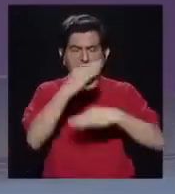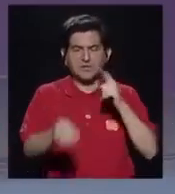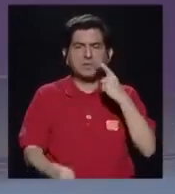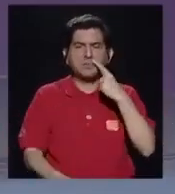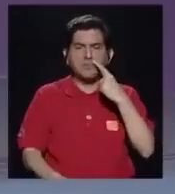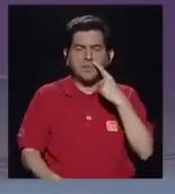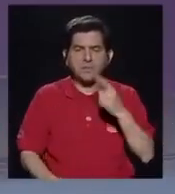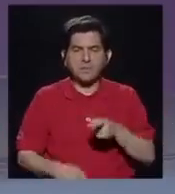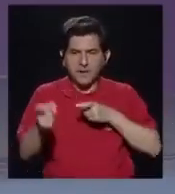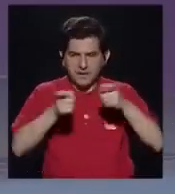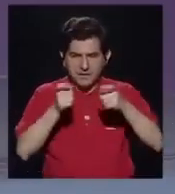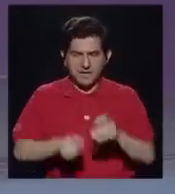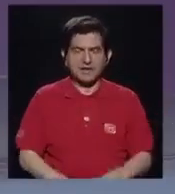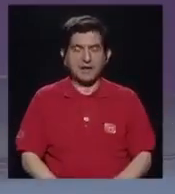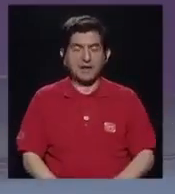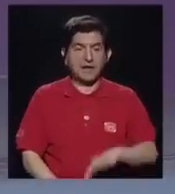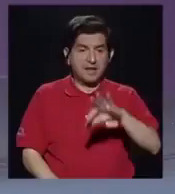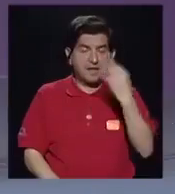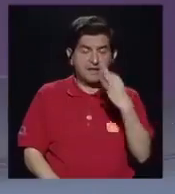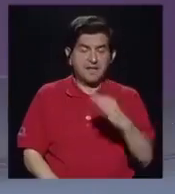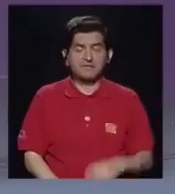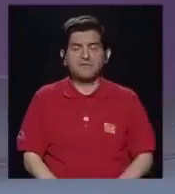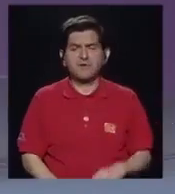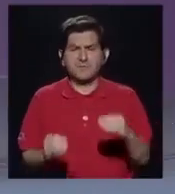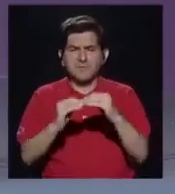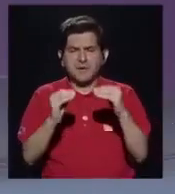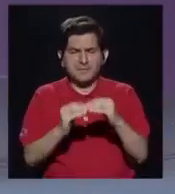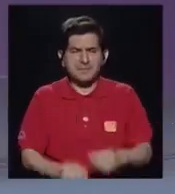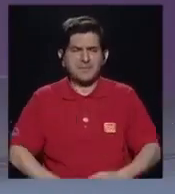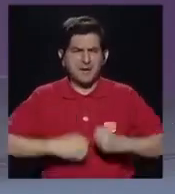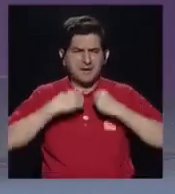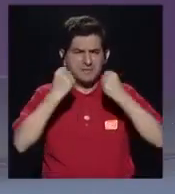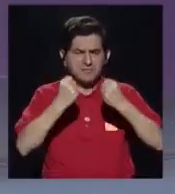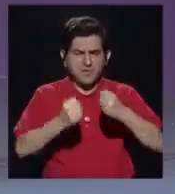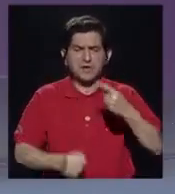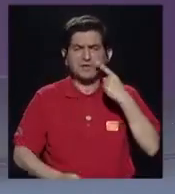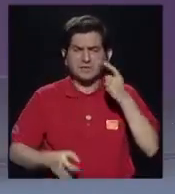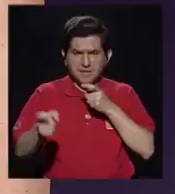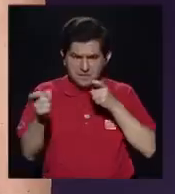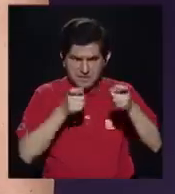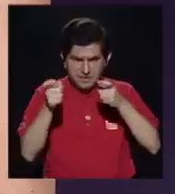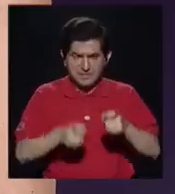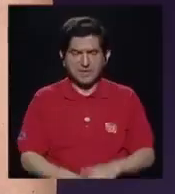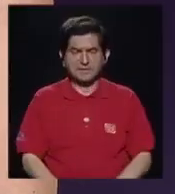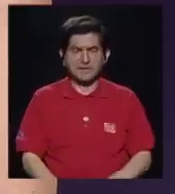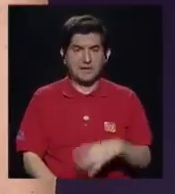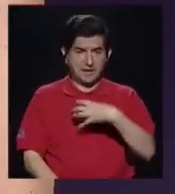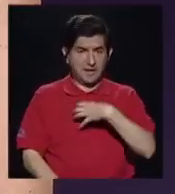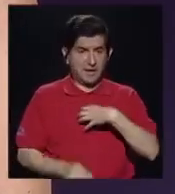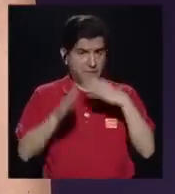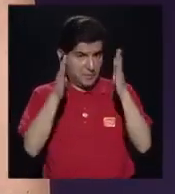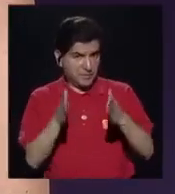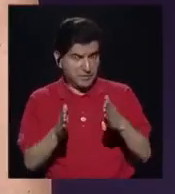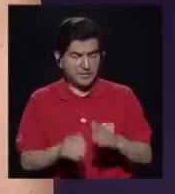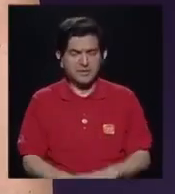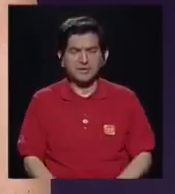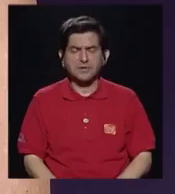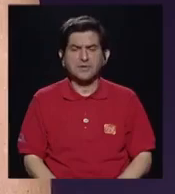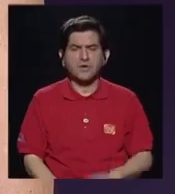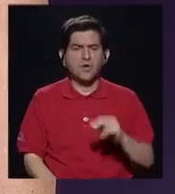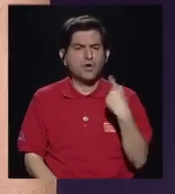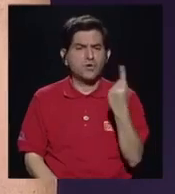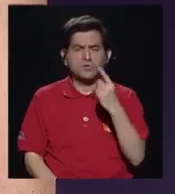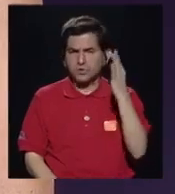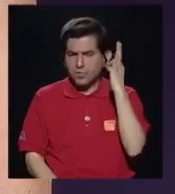patriarcalnidad es la forma extrema del patriarcado Claro ya no solamente el de las mujeres sino también de los jóvenes